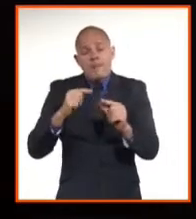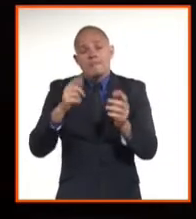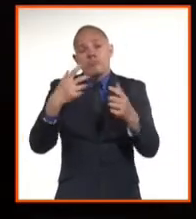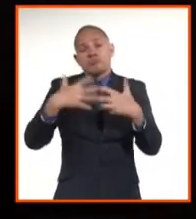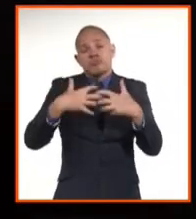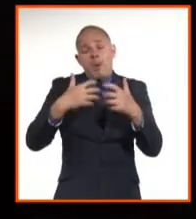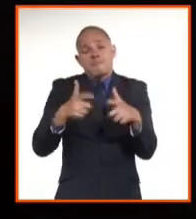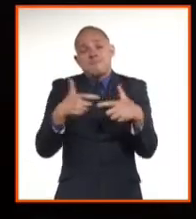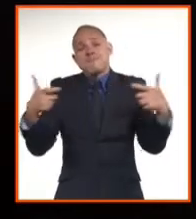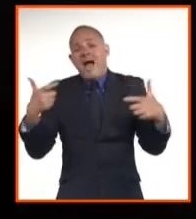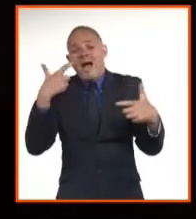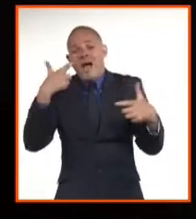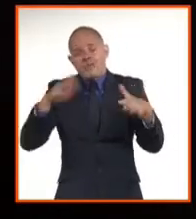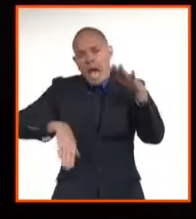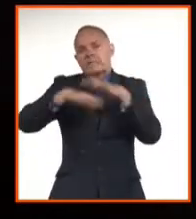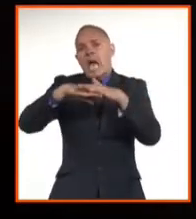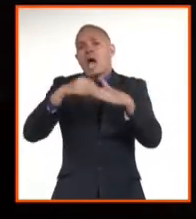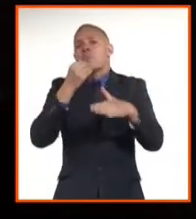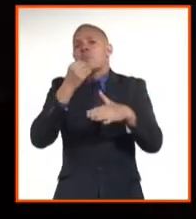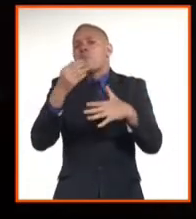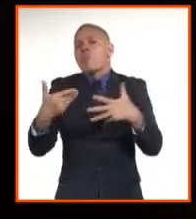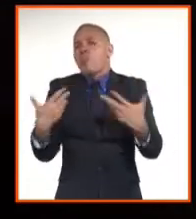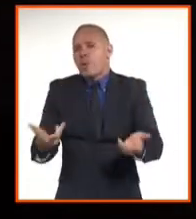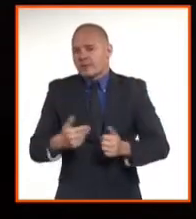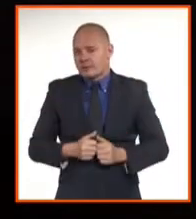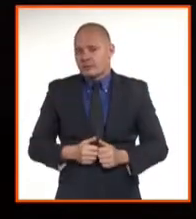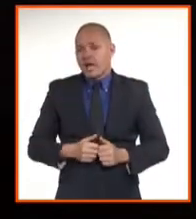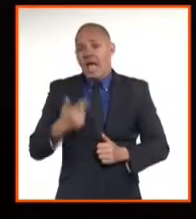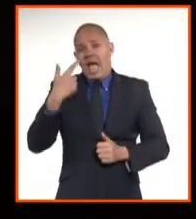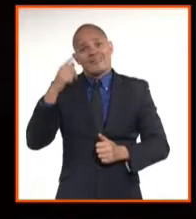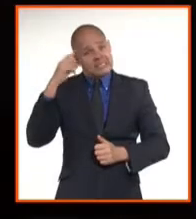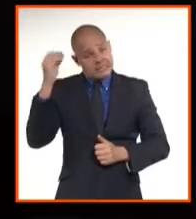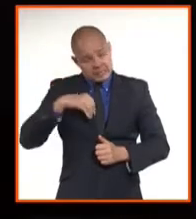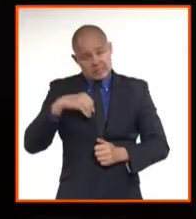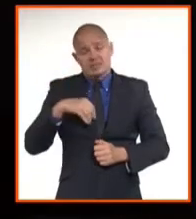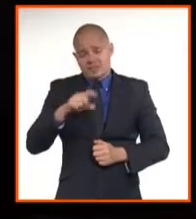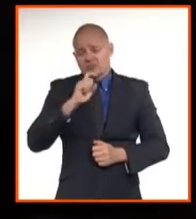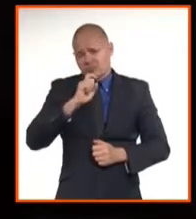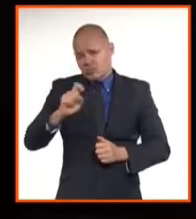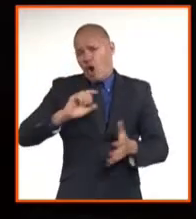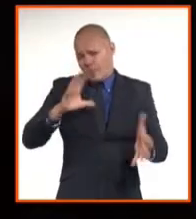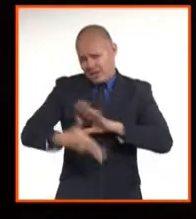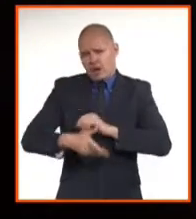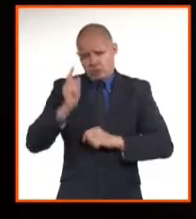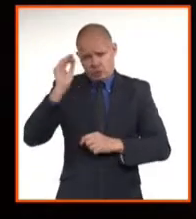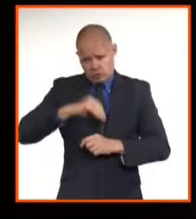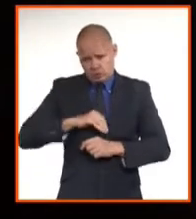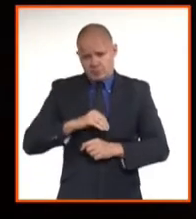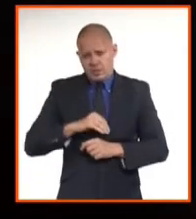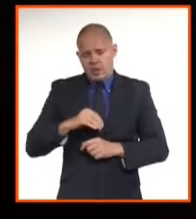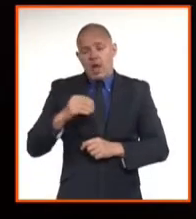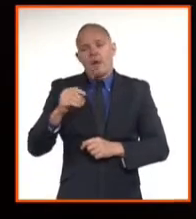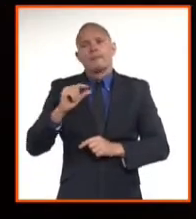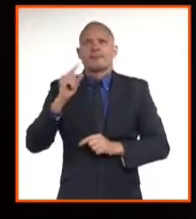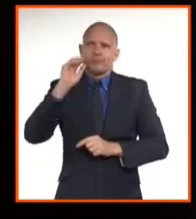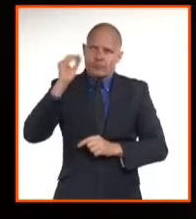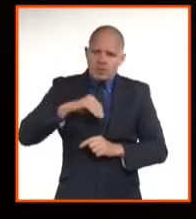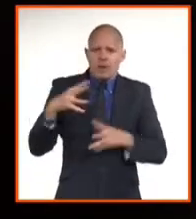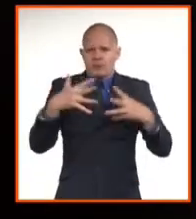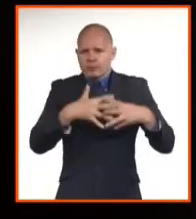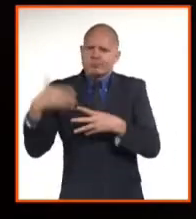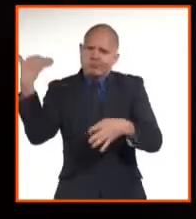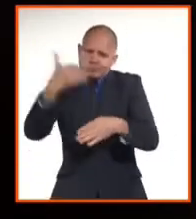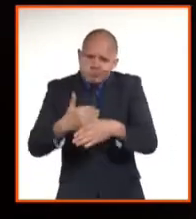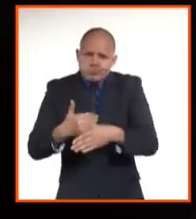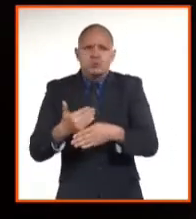del país hasta los niveles que sea posible, en circunstancias en las que sabemos, nos hablaba acá, de que sigue el bloqueo, de que siguen también